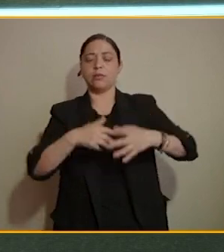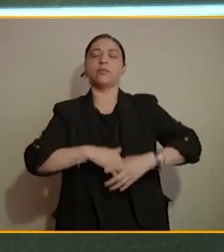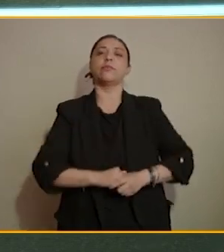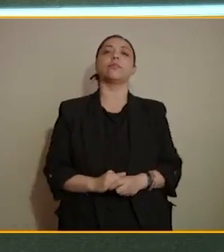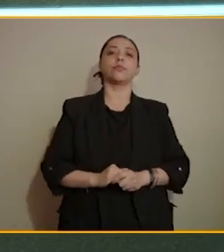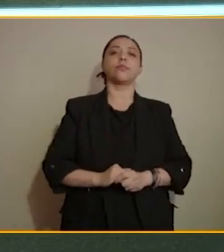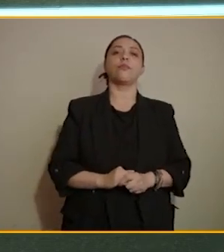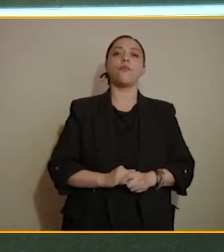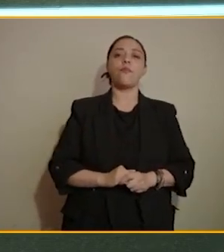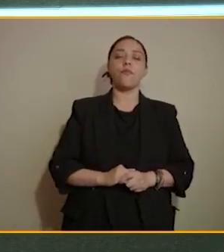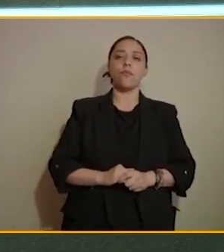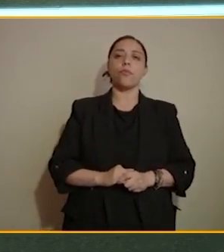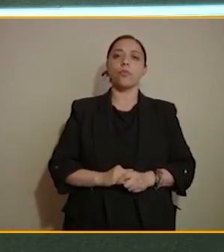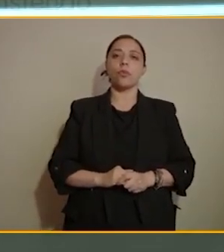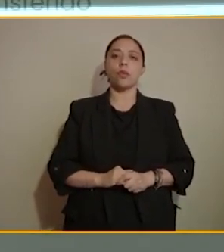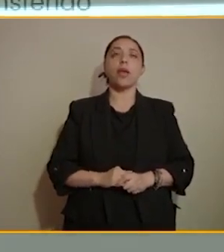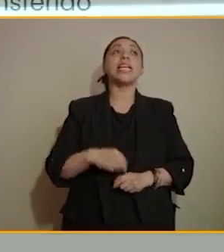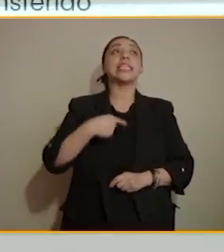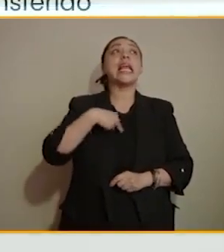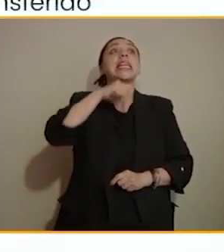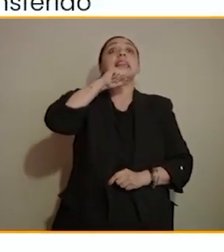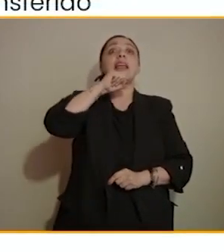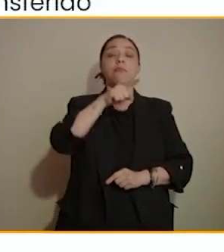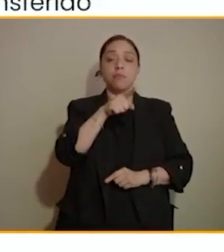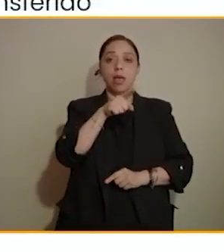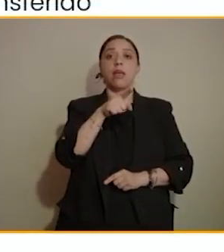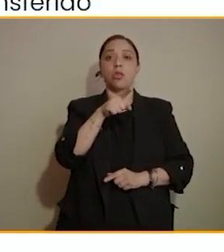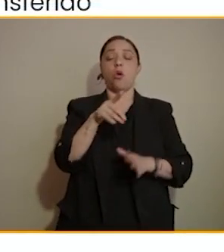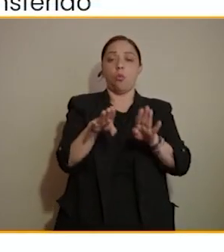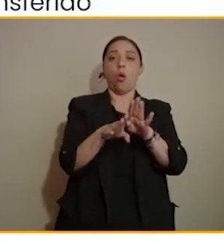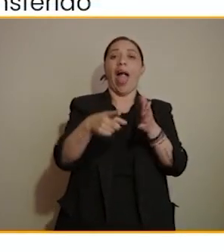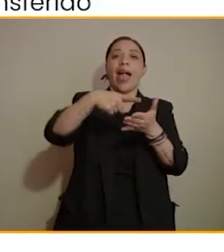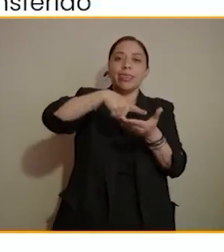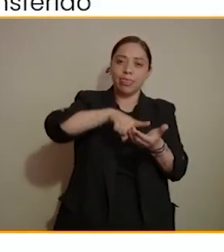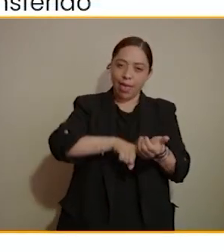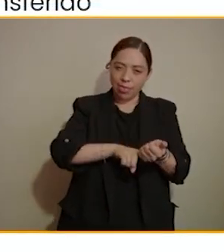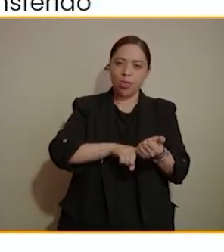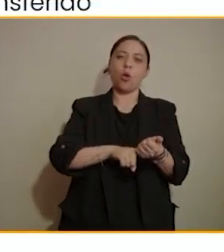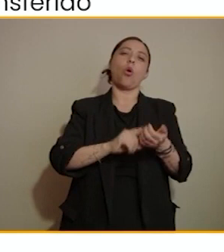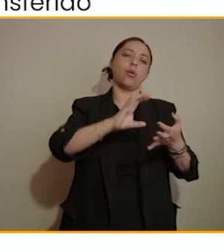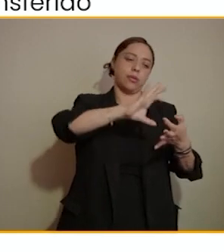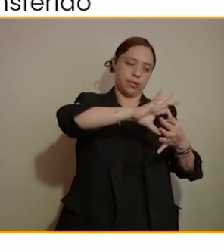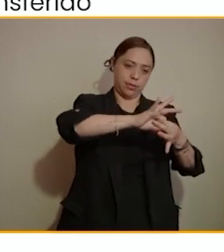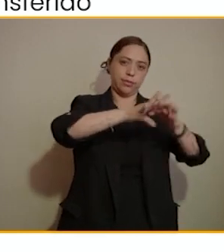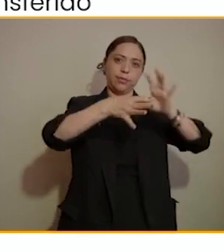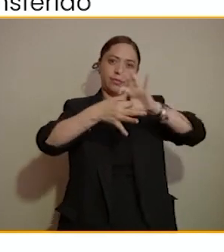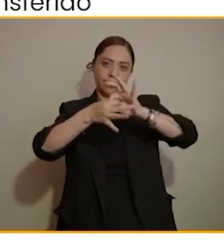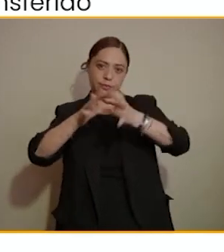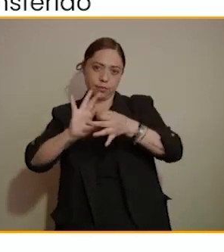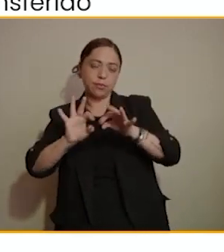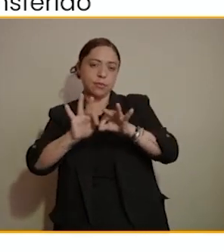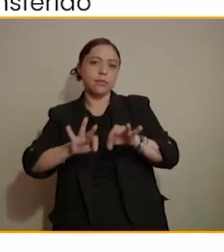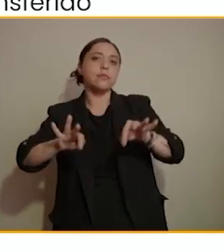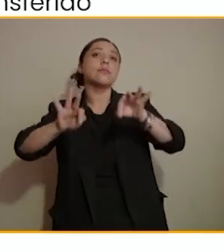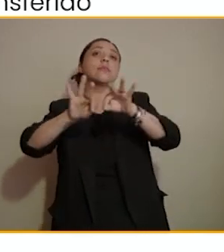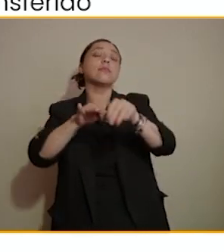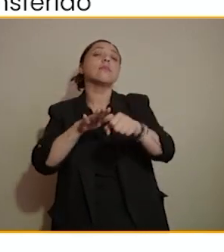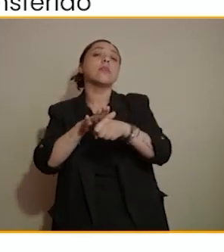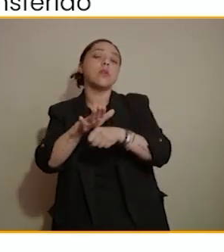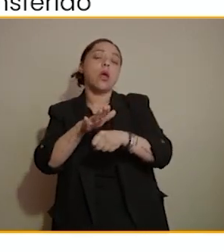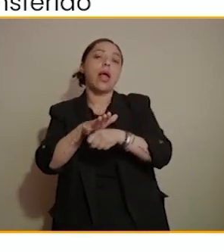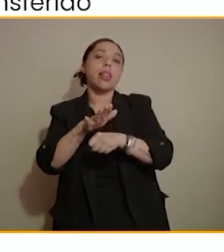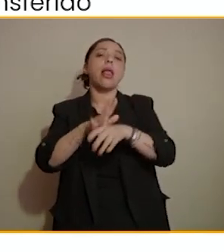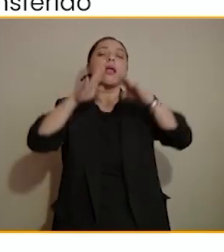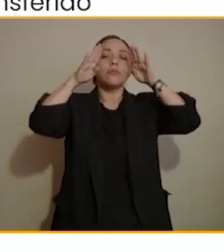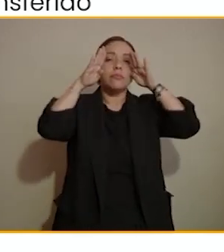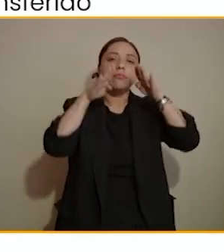Los factores que también intervienen directamente en estas cadenas de valor o cómo se configuran tienen que ver muchísimo con